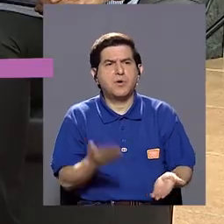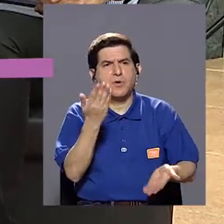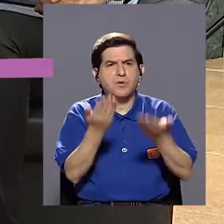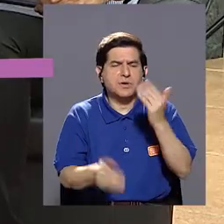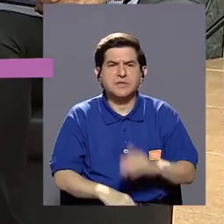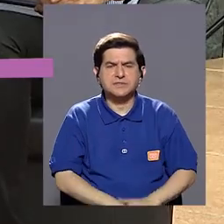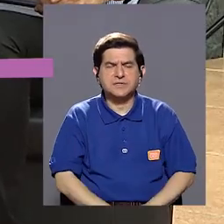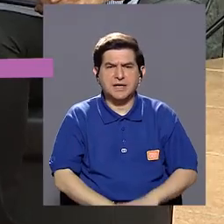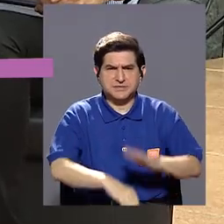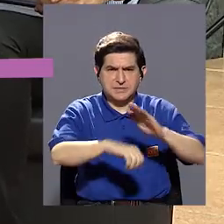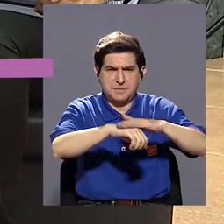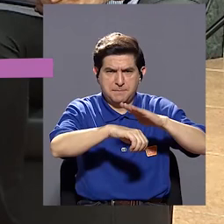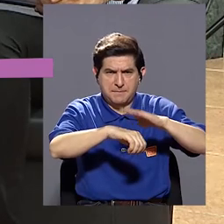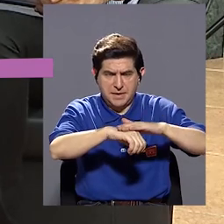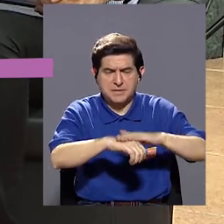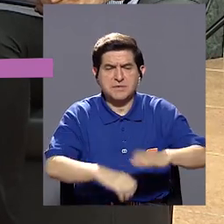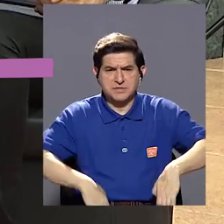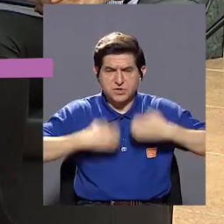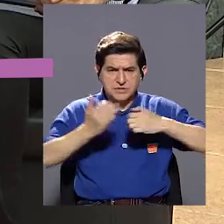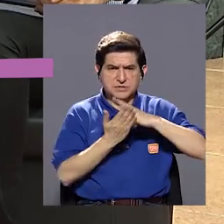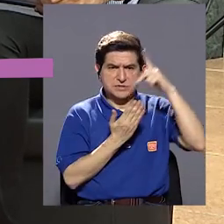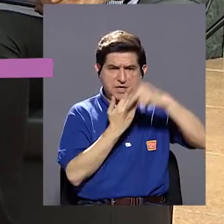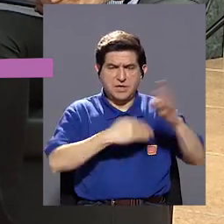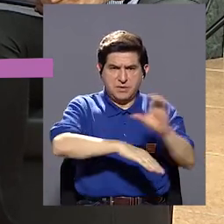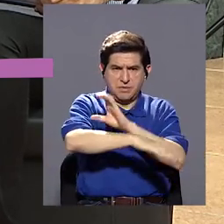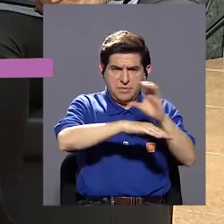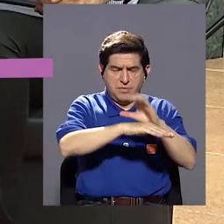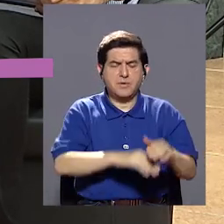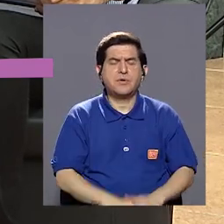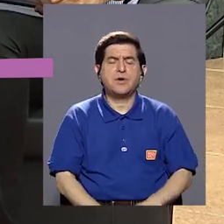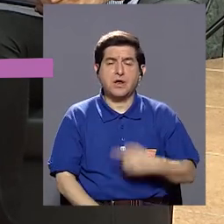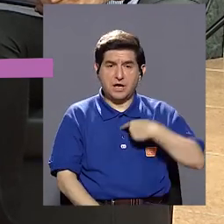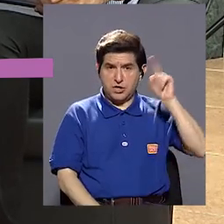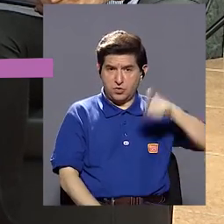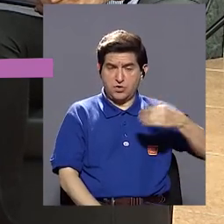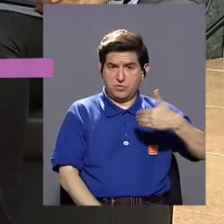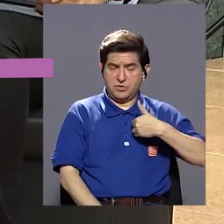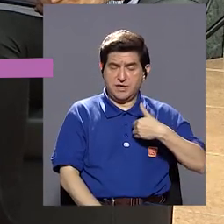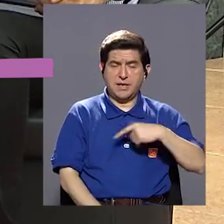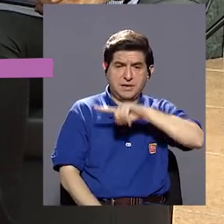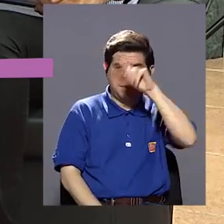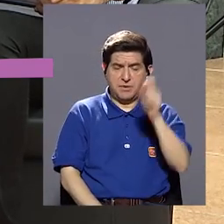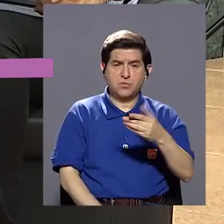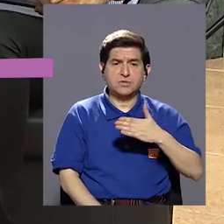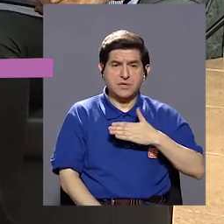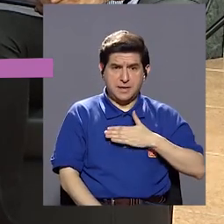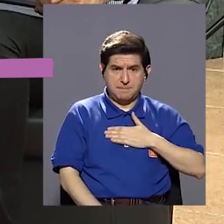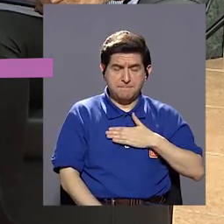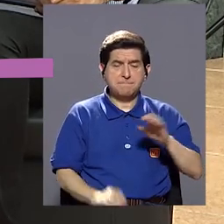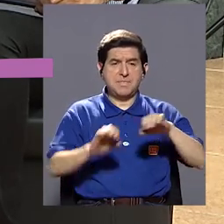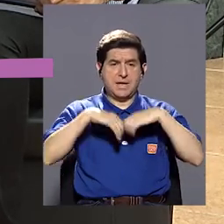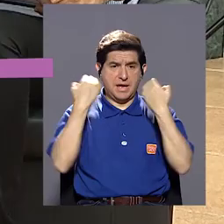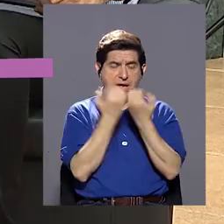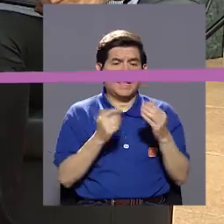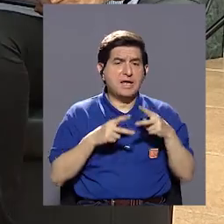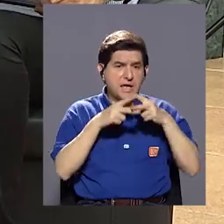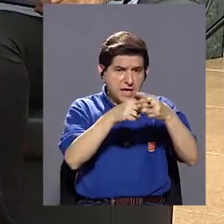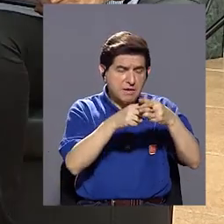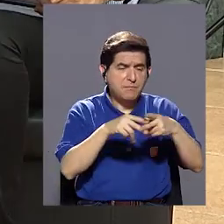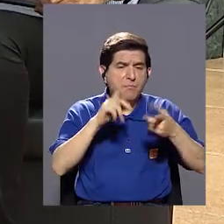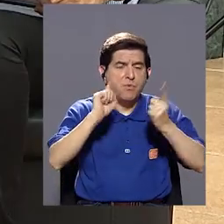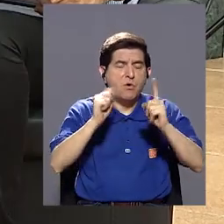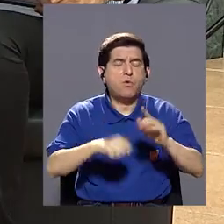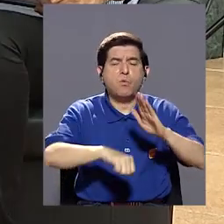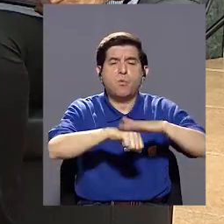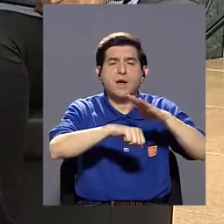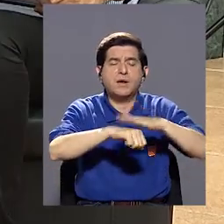software o de sistemas que yo debo tener, está la gran pregunta. Si yo presto mi equipo, ¿tengo que poner yo la licencia o la licencia